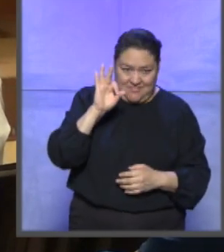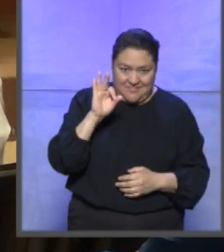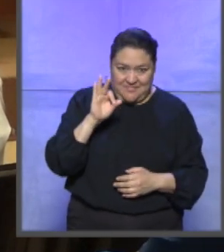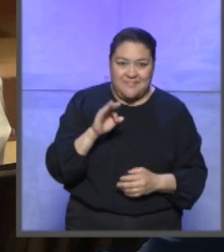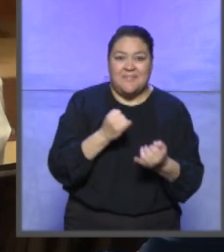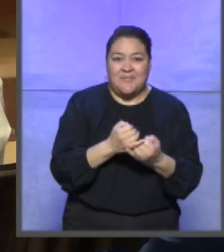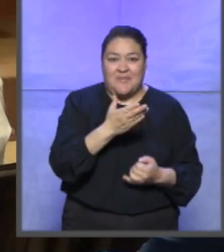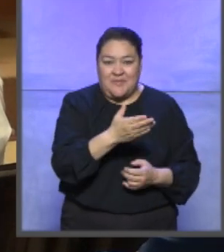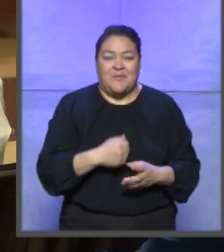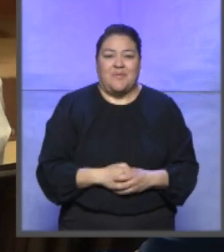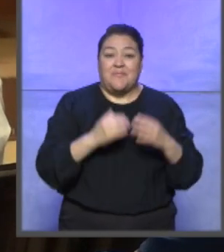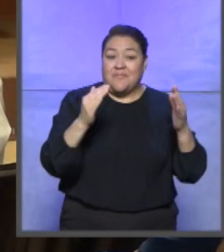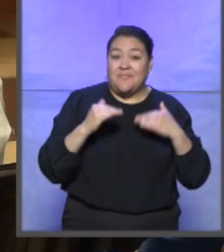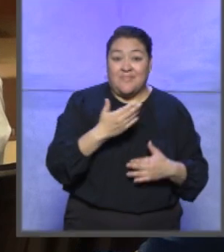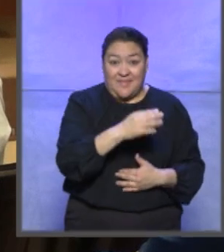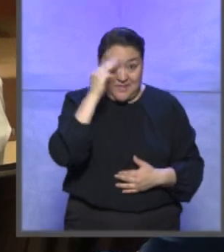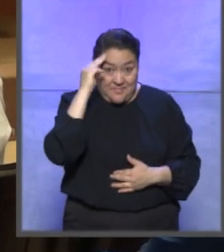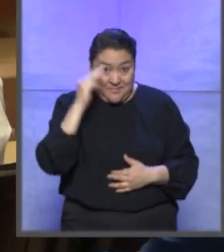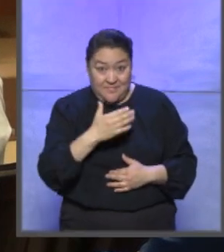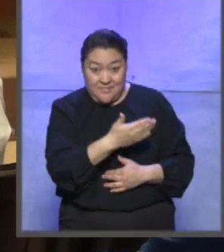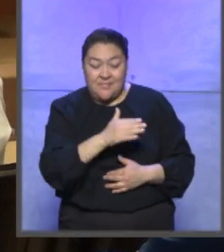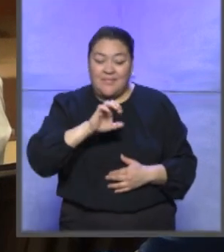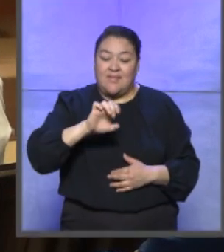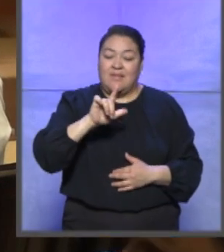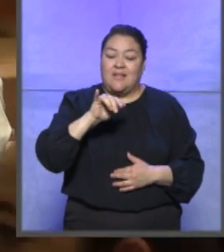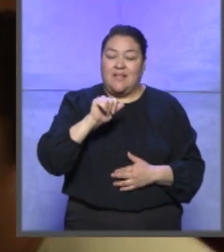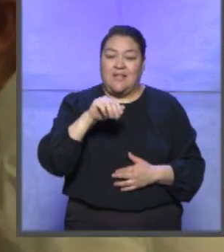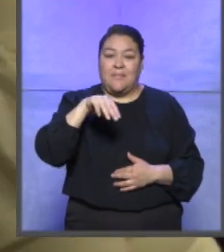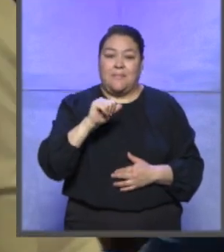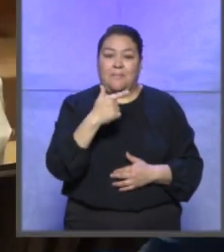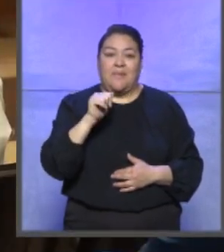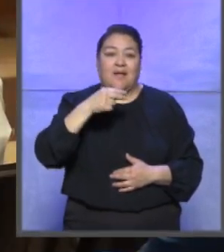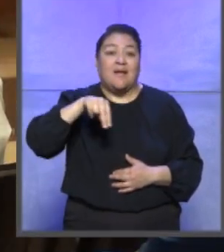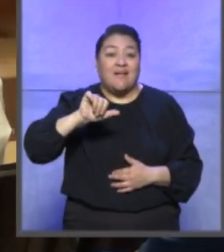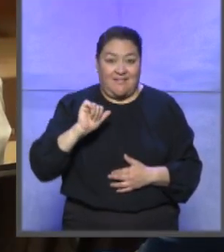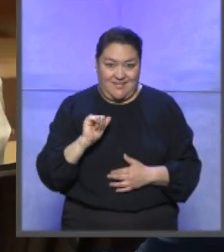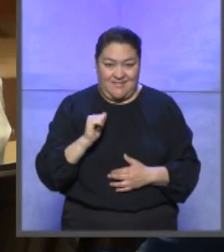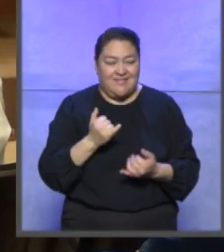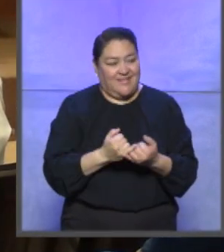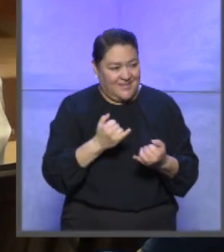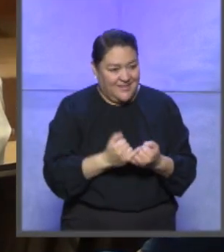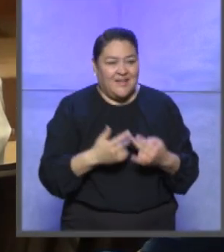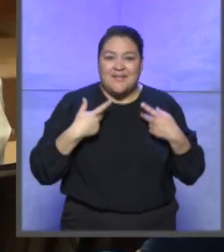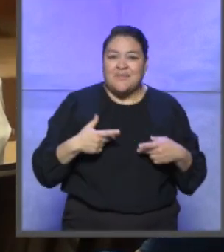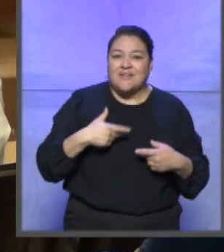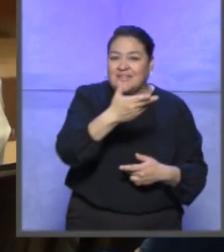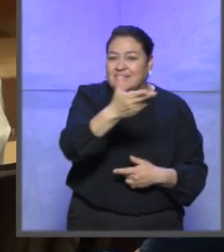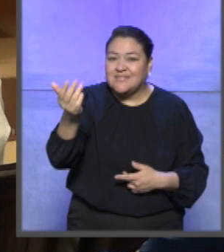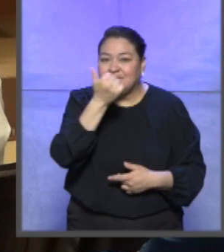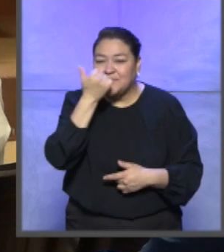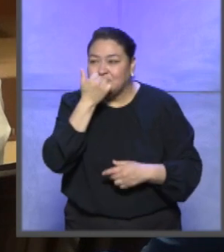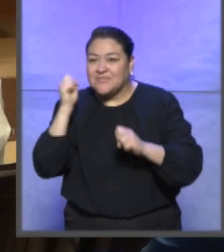Judicial de la Federación, y a la maestra Elvia Magaña Sandoval, así como a todos